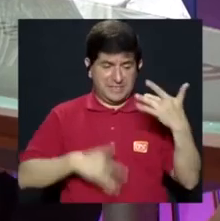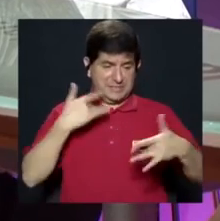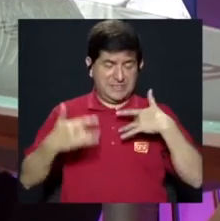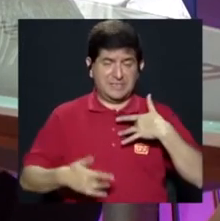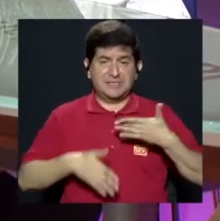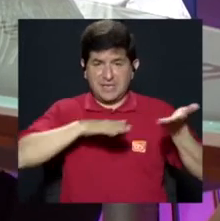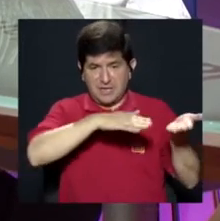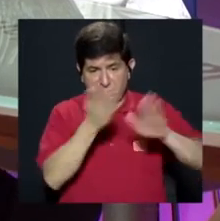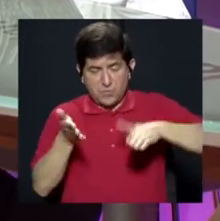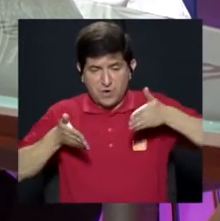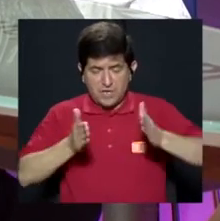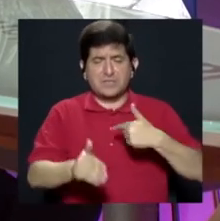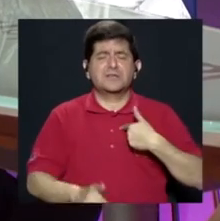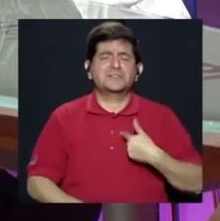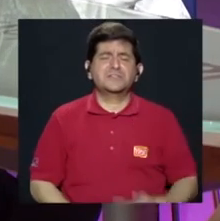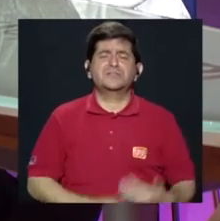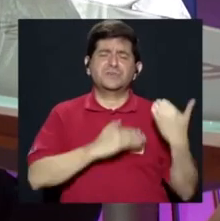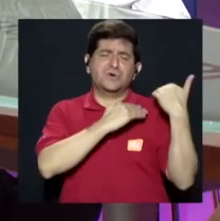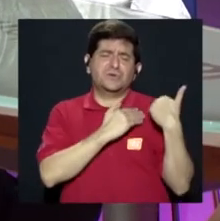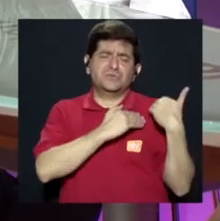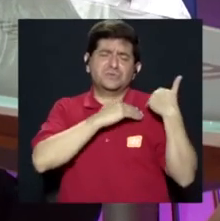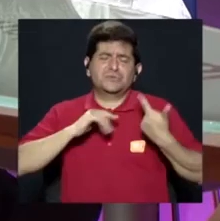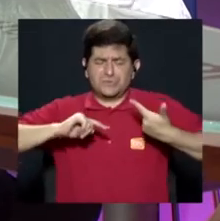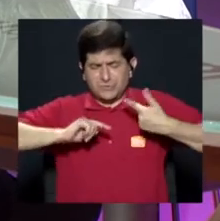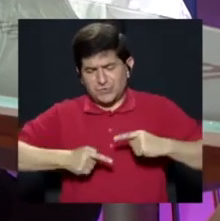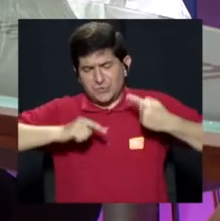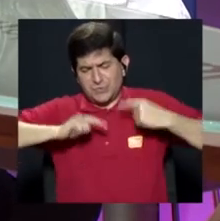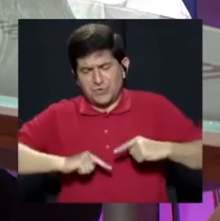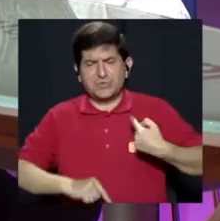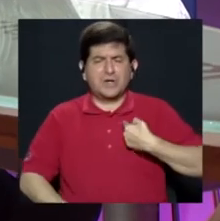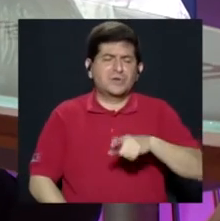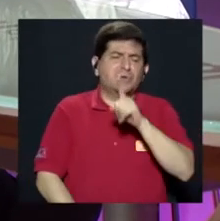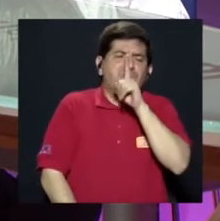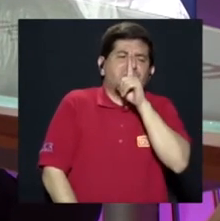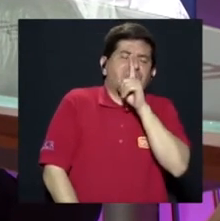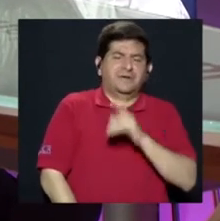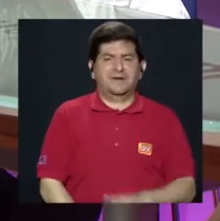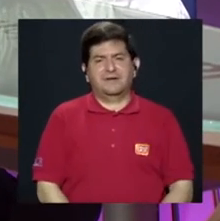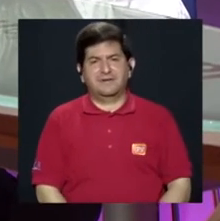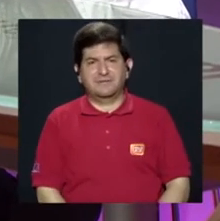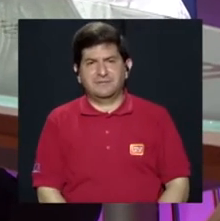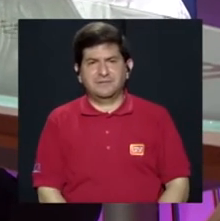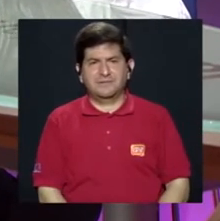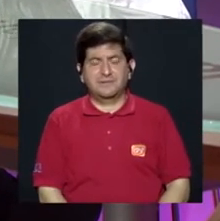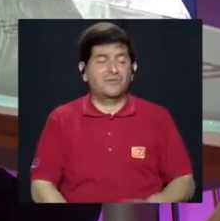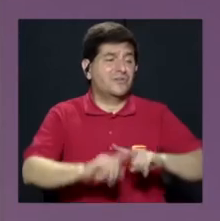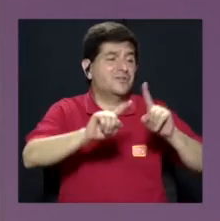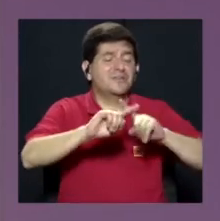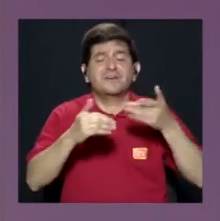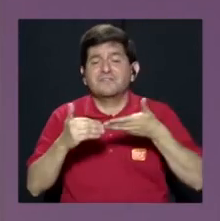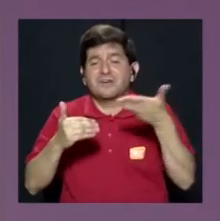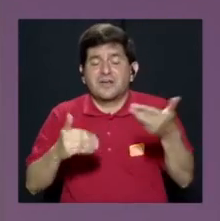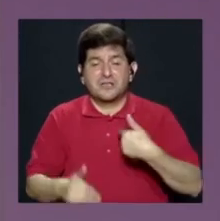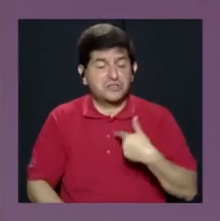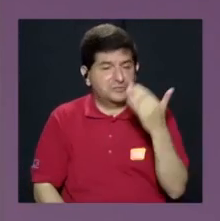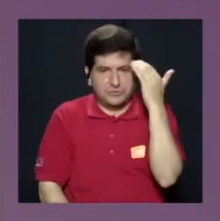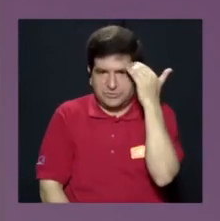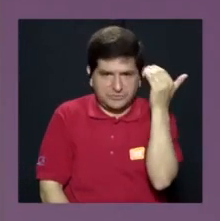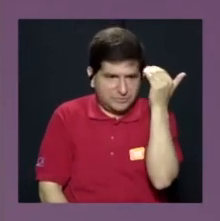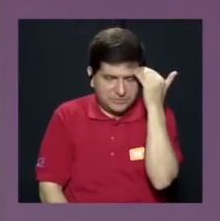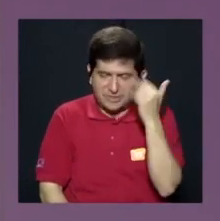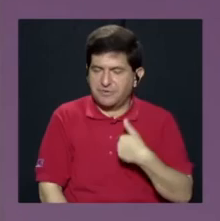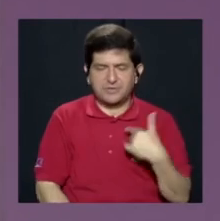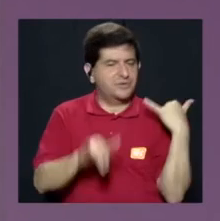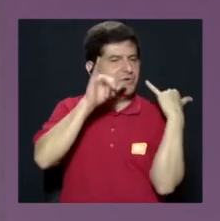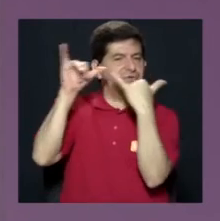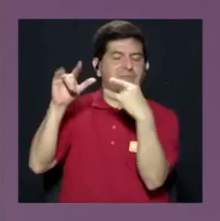yo decía, si yo hubiera aguantado el dolor un poquito más, si me hubiera quedado callada, si muchas cosas, yo no supe, yo no puse la